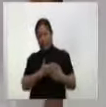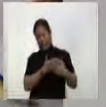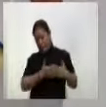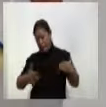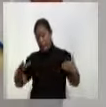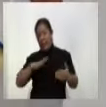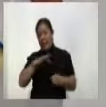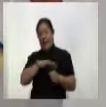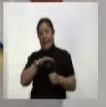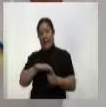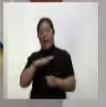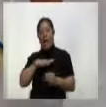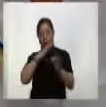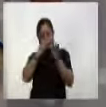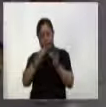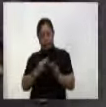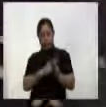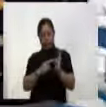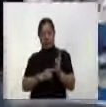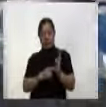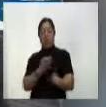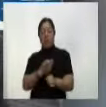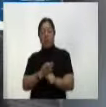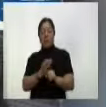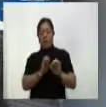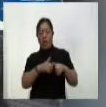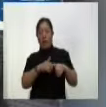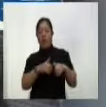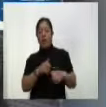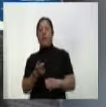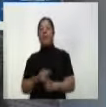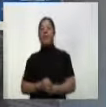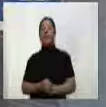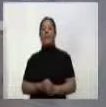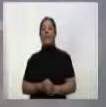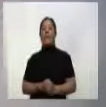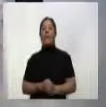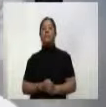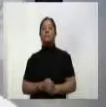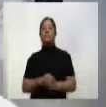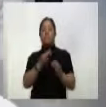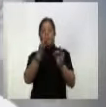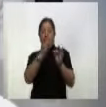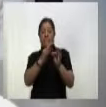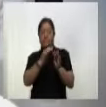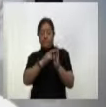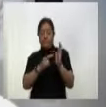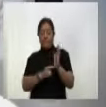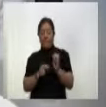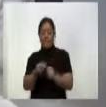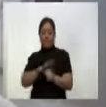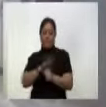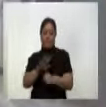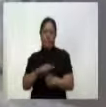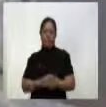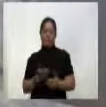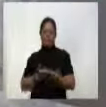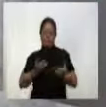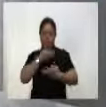los protocolos sanitarios ante la pandemia de COVID-19. Con información de Altagracia Corona, Ahora Noticias.